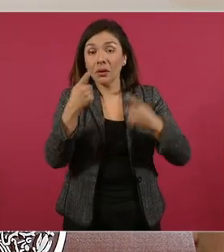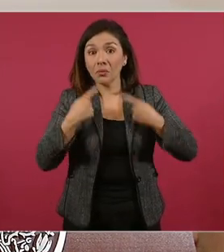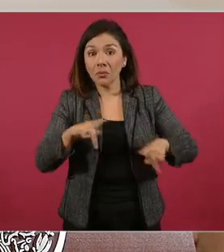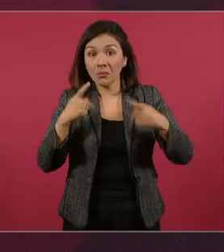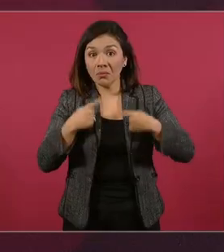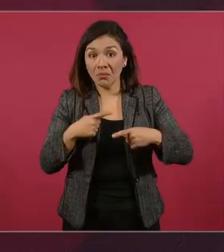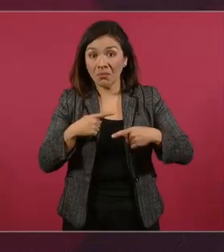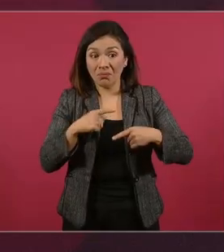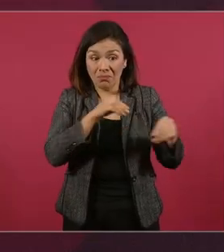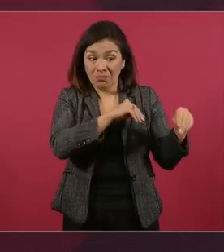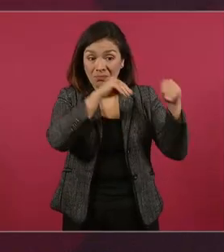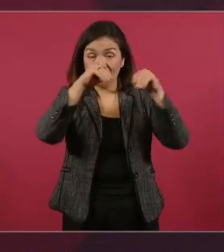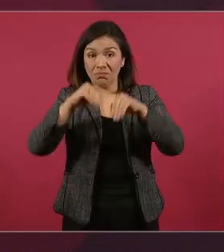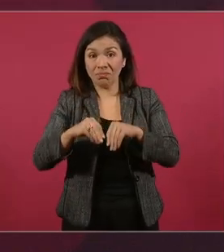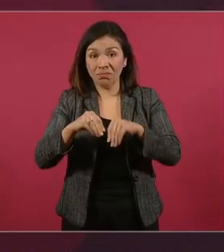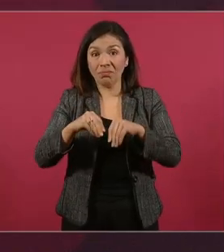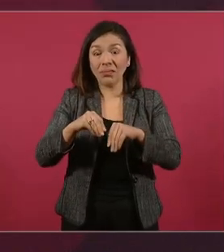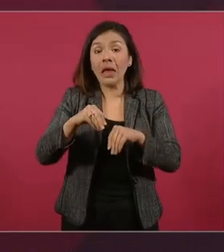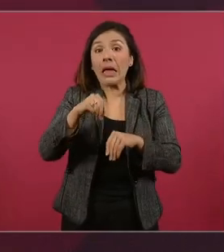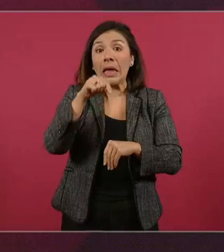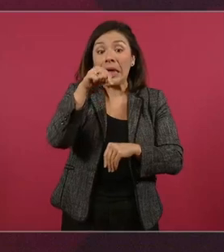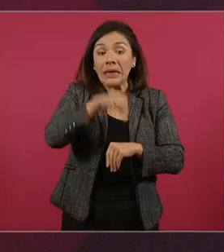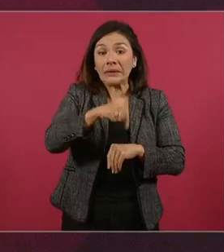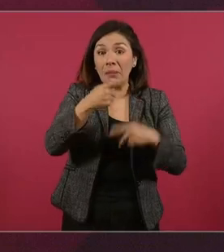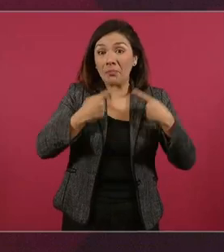eran los que